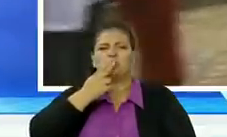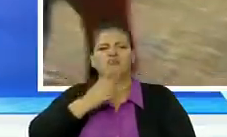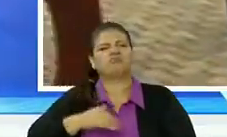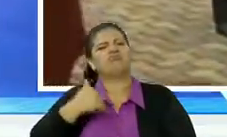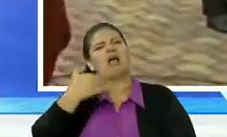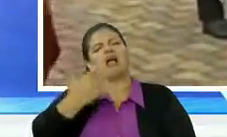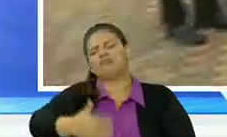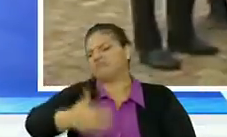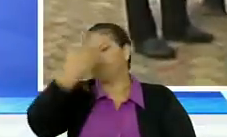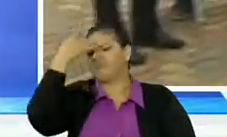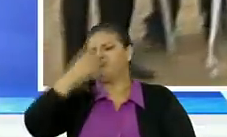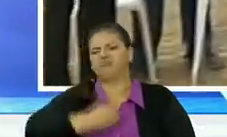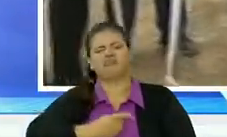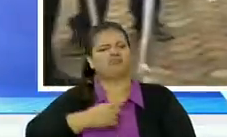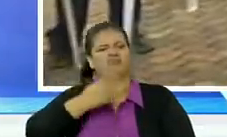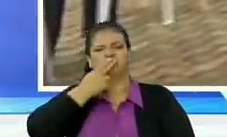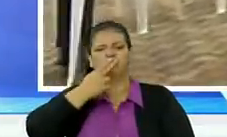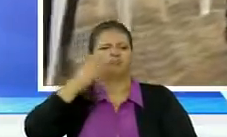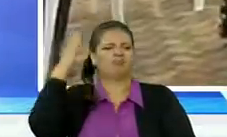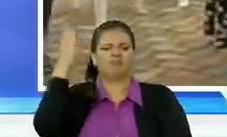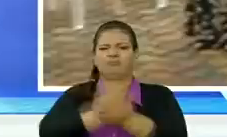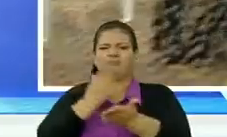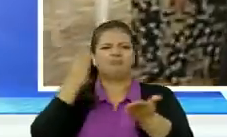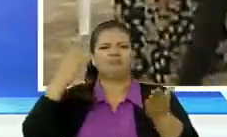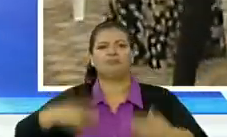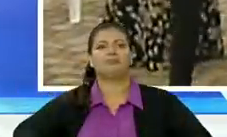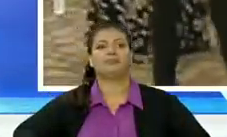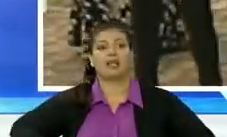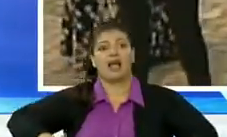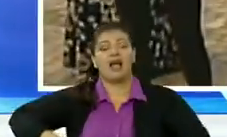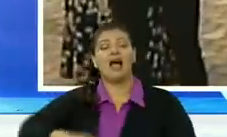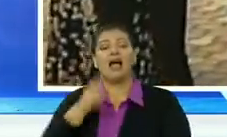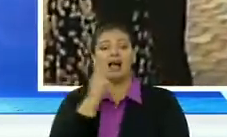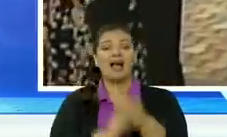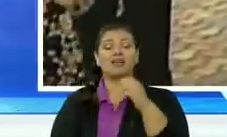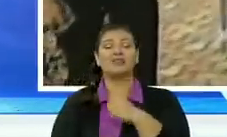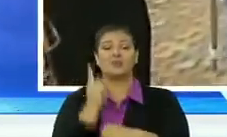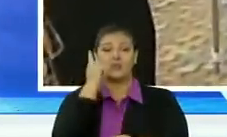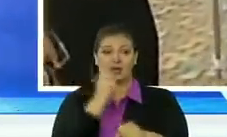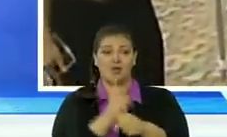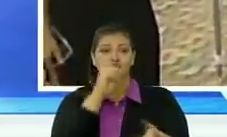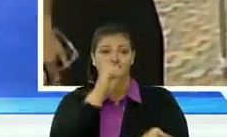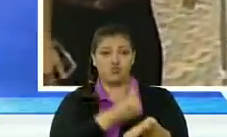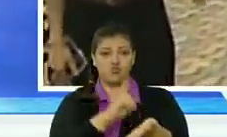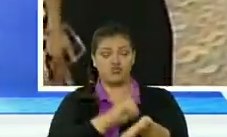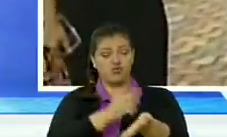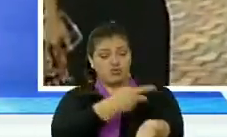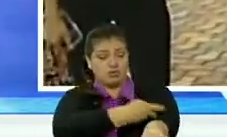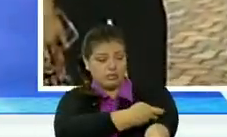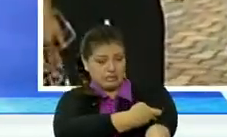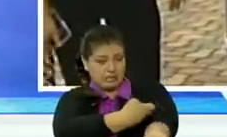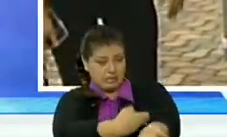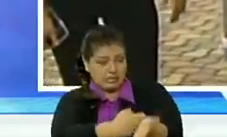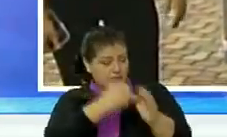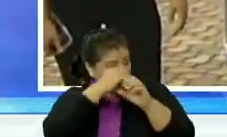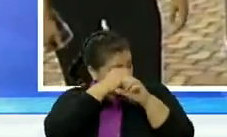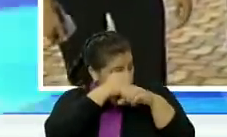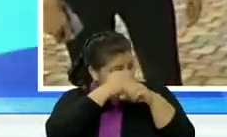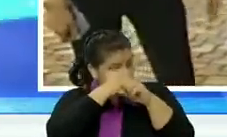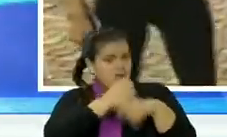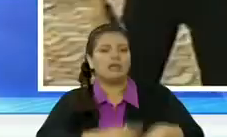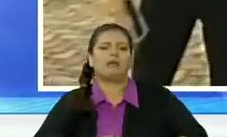llegamos juntos. Me hice unos exámenes hace un año aproximadamente también de que me mandó a hacer mi